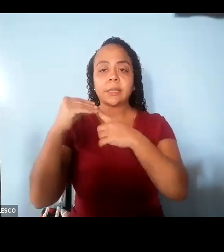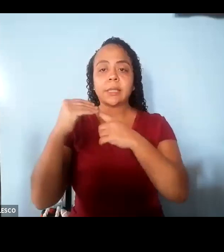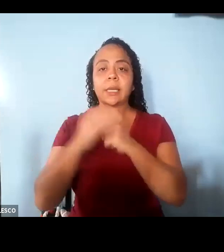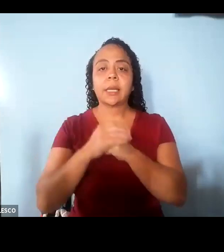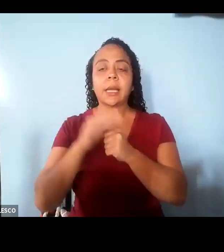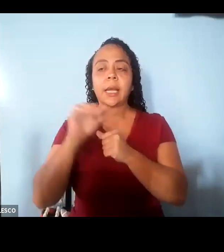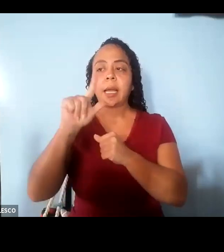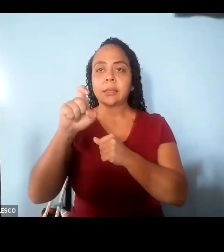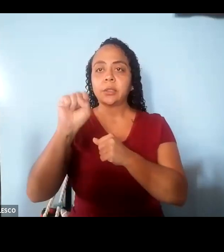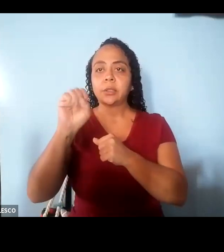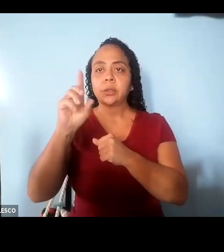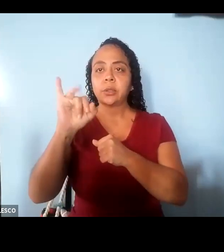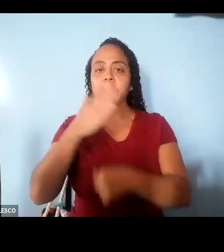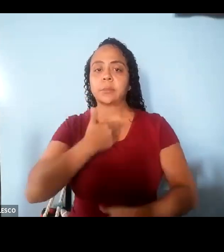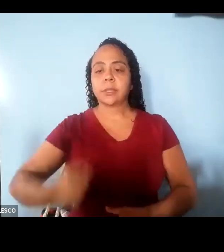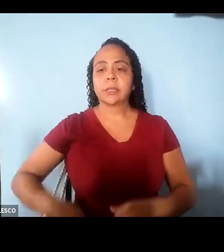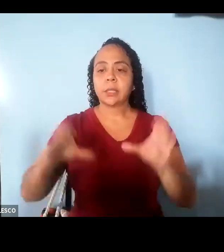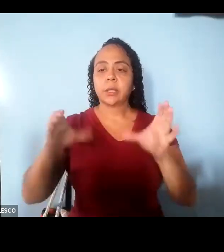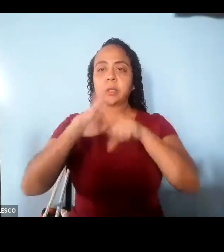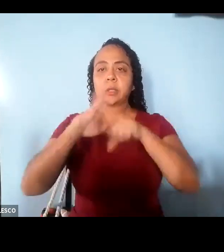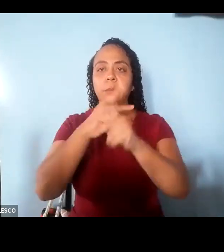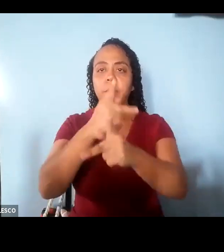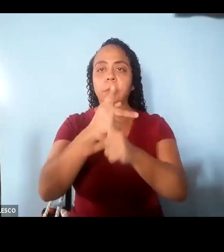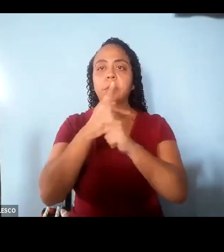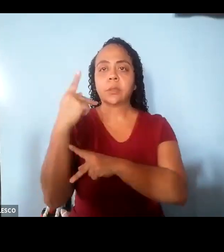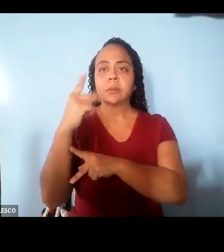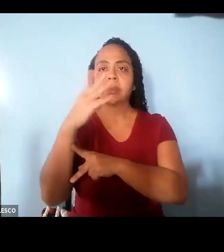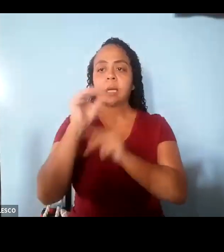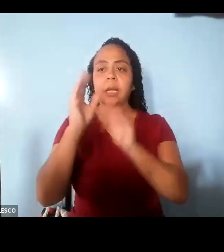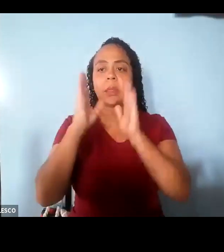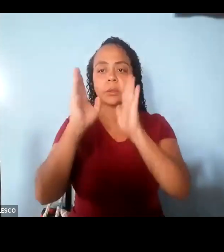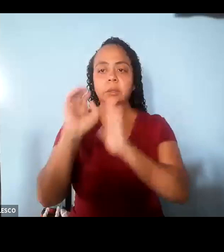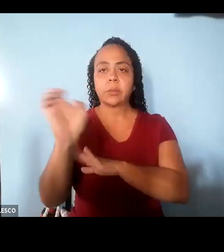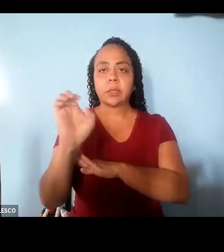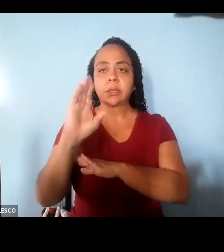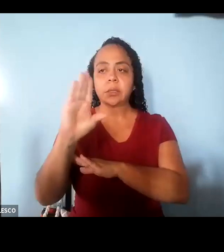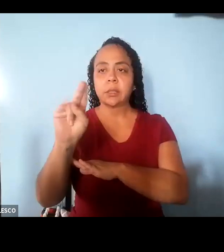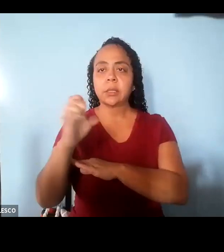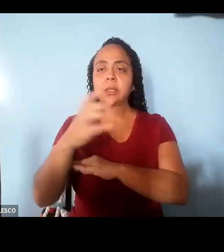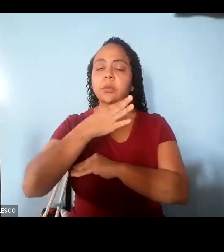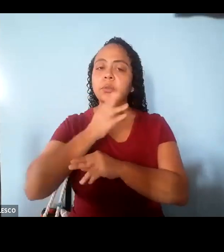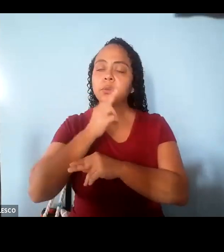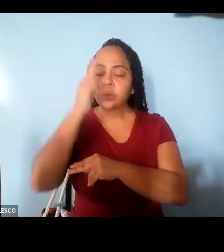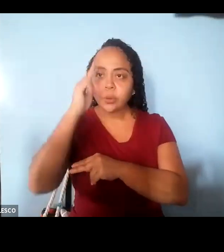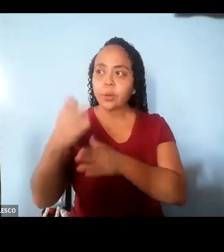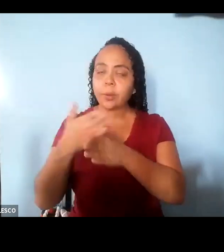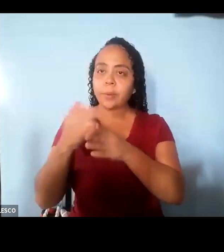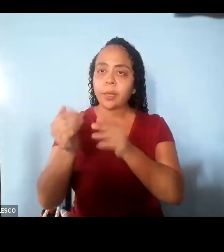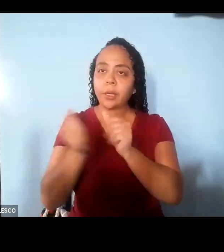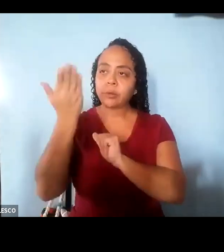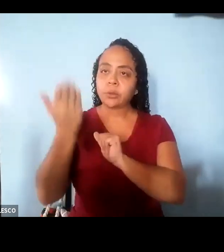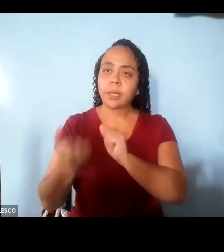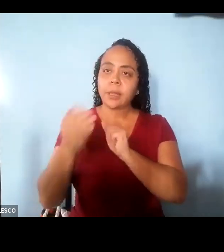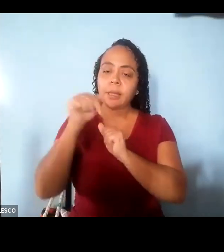presidente de la comisión nacional de prevención de riesgos y atención de emergencias cl es un honor compartir con usted hoy en esta importante